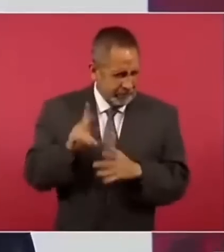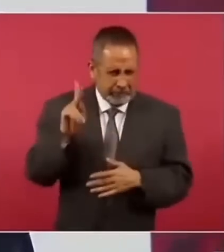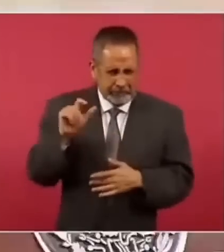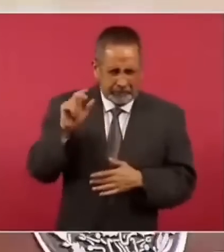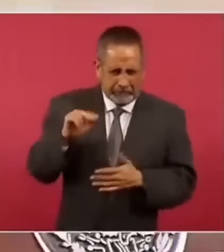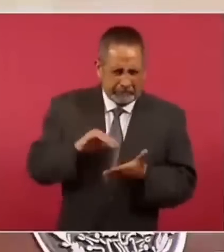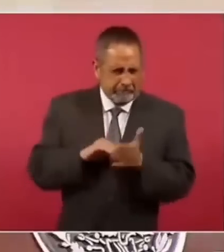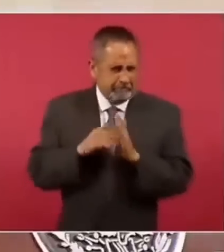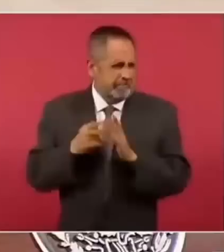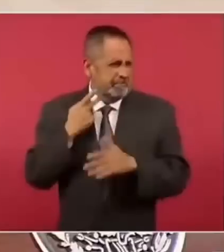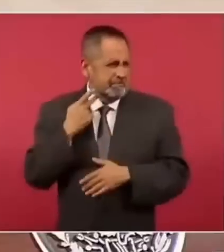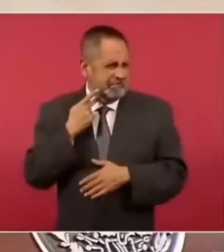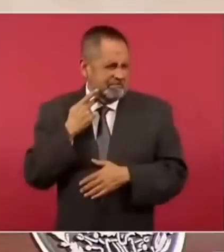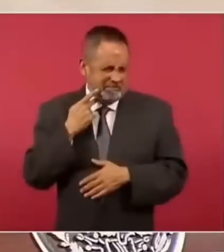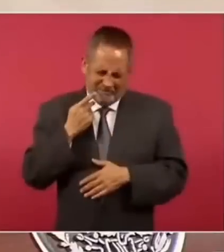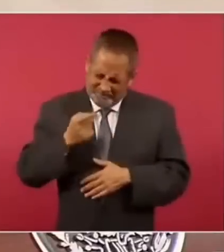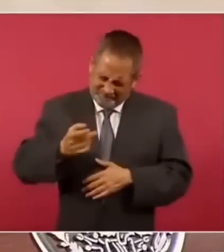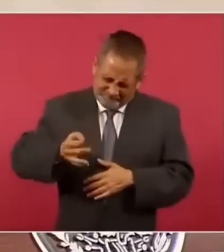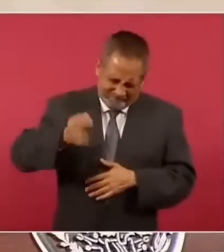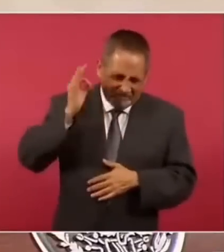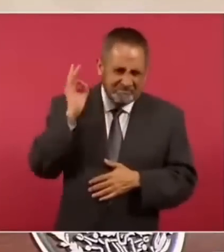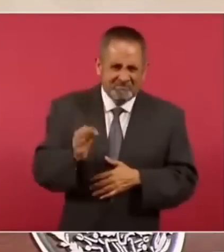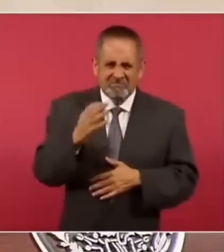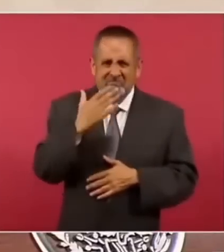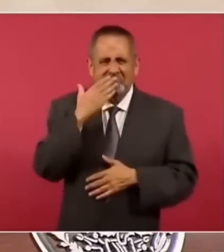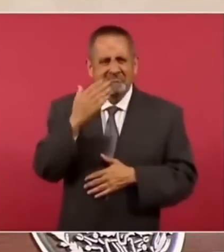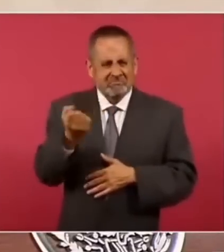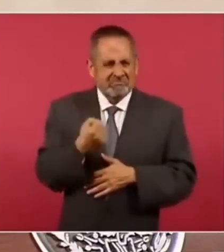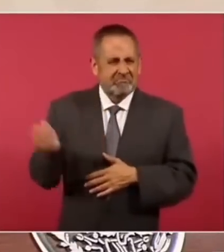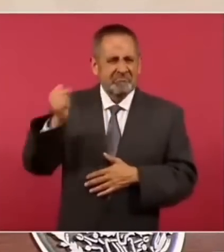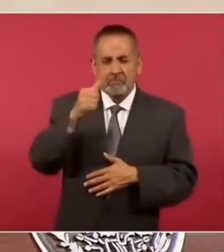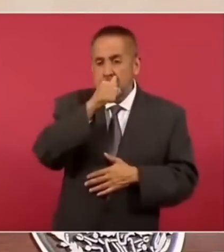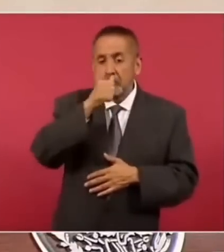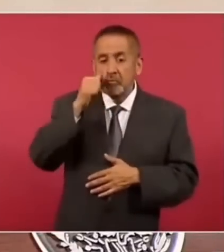estrategia política magistral.